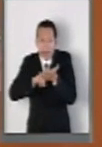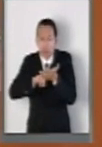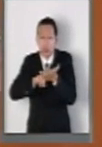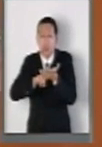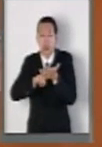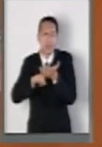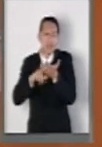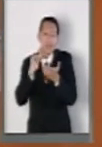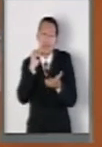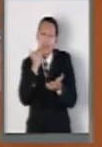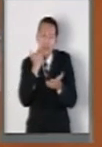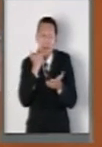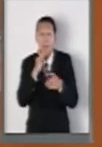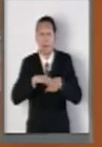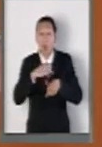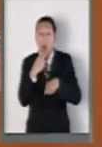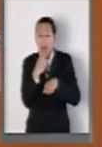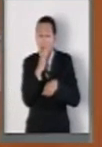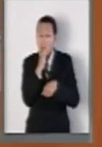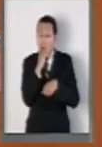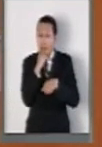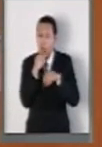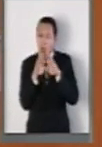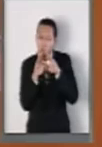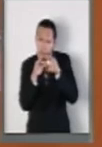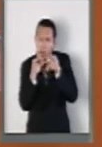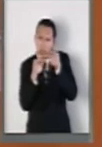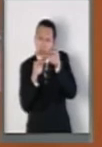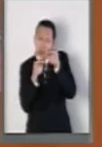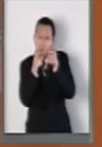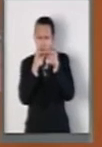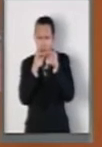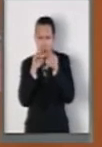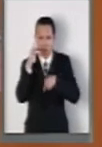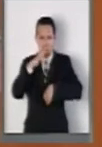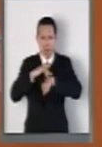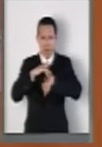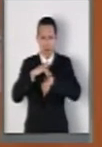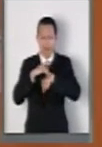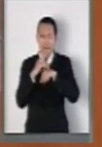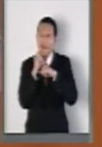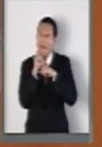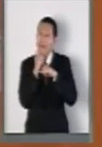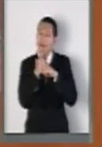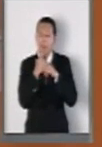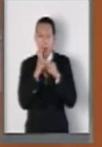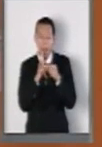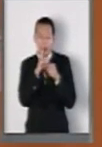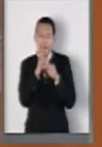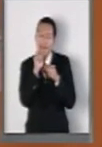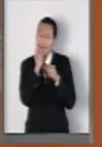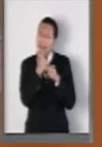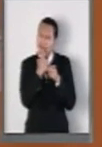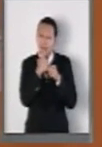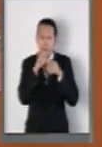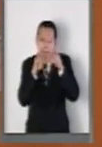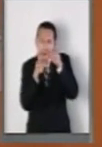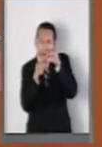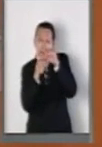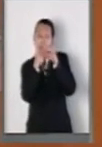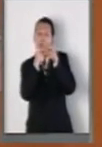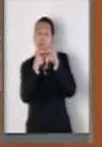no se puede tocar el paladar duro o el borde incisal de los dientes superiores en posición de apertura